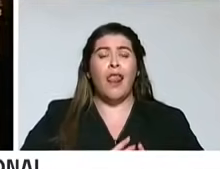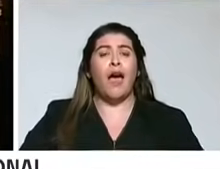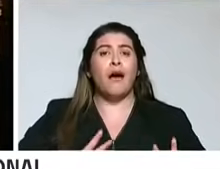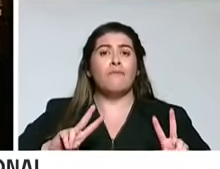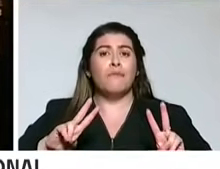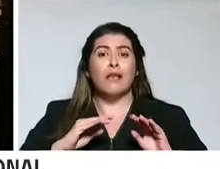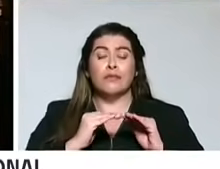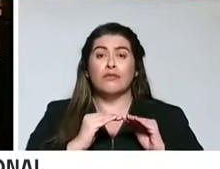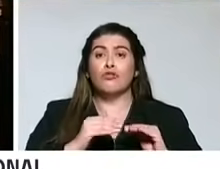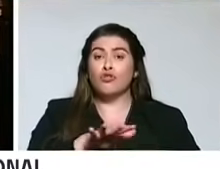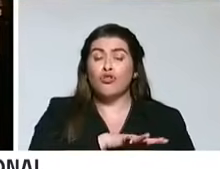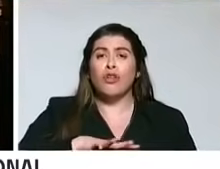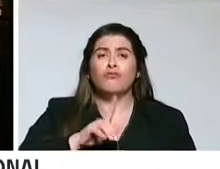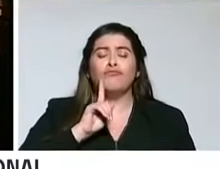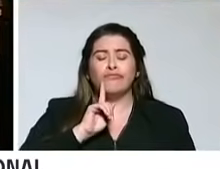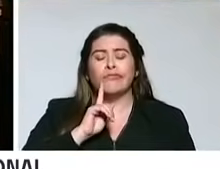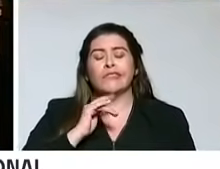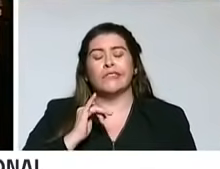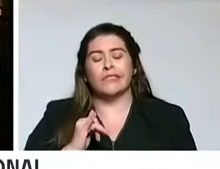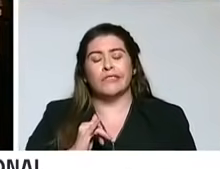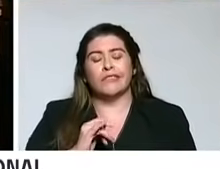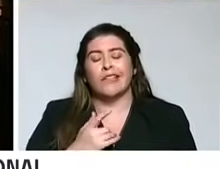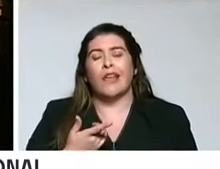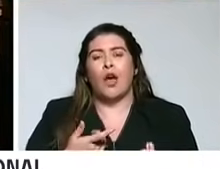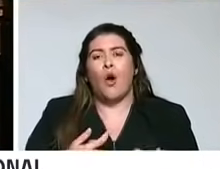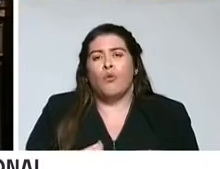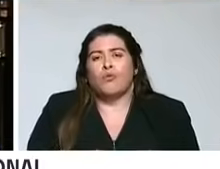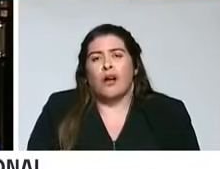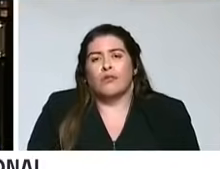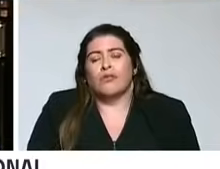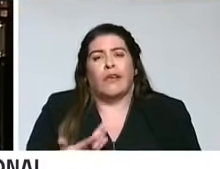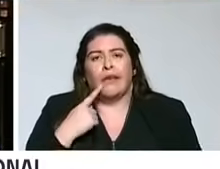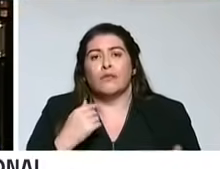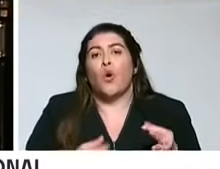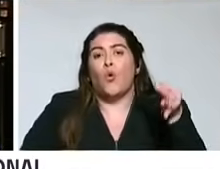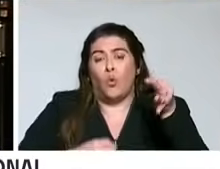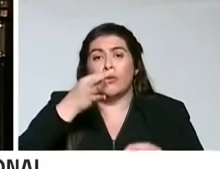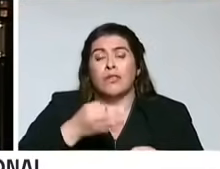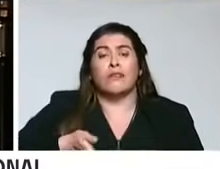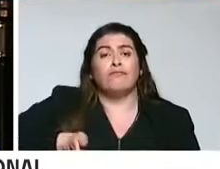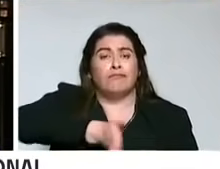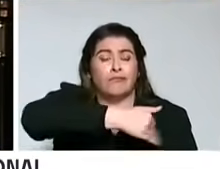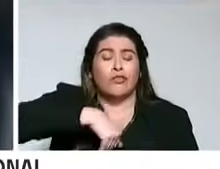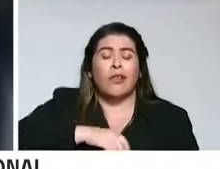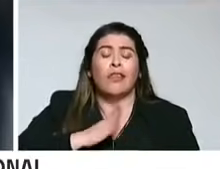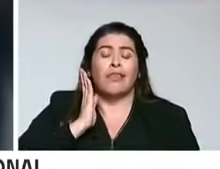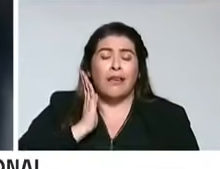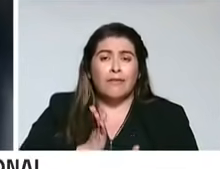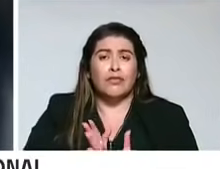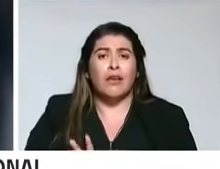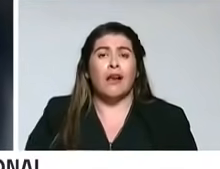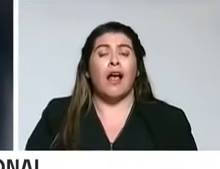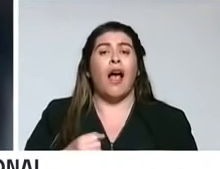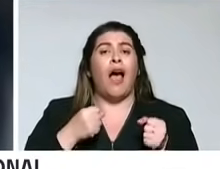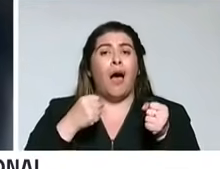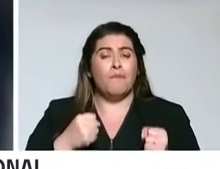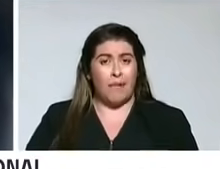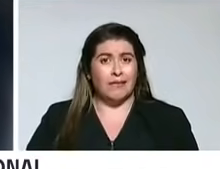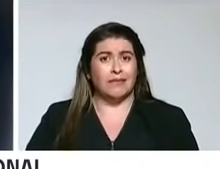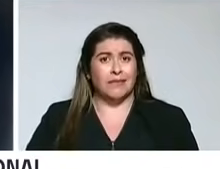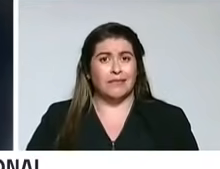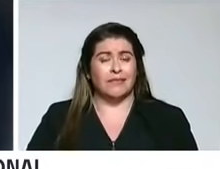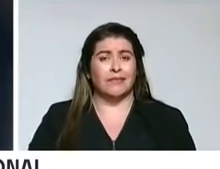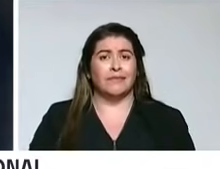un costo. Y ese costo es justicia. Y tenemos que ser capaces, aquí entre todas y todos y